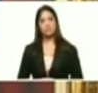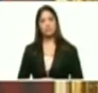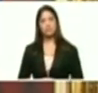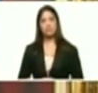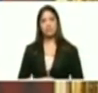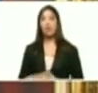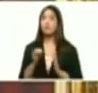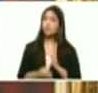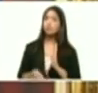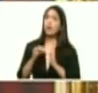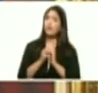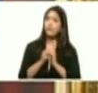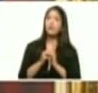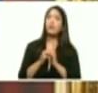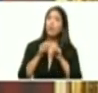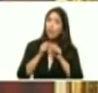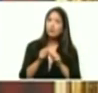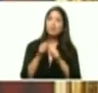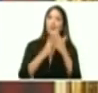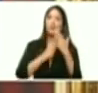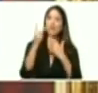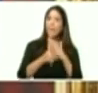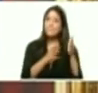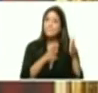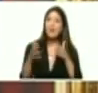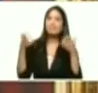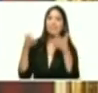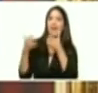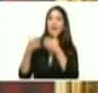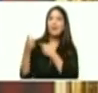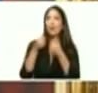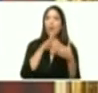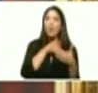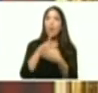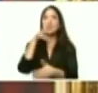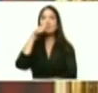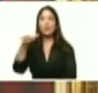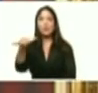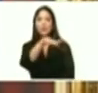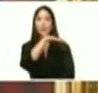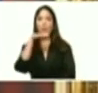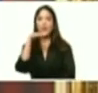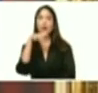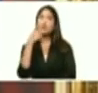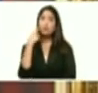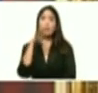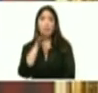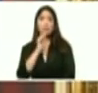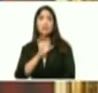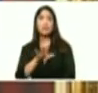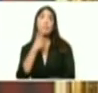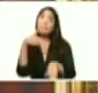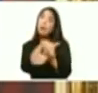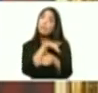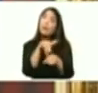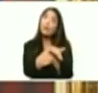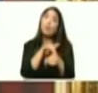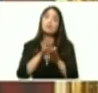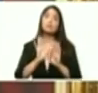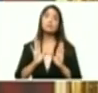y ratificó, agenda, de guerra económica, esa derecha, contra nuestro pueblo, yo lo interpreté así, me perdonan pues,